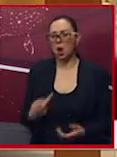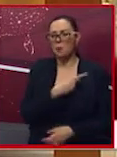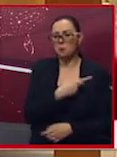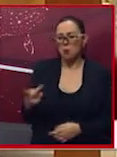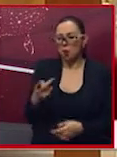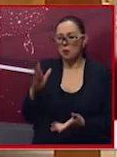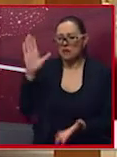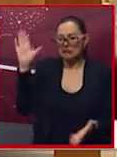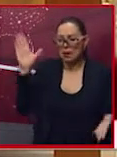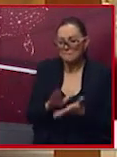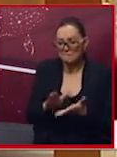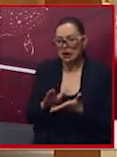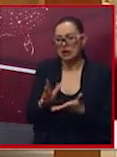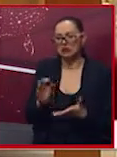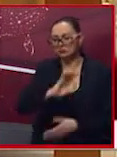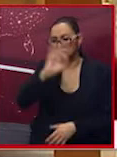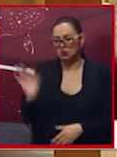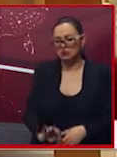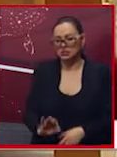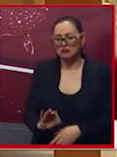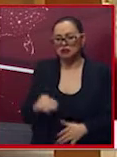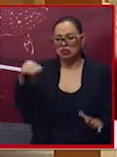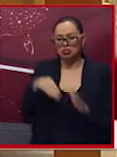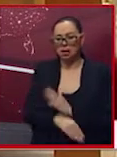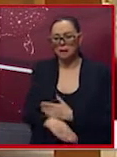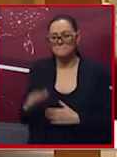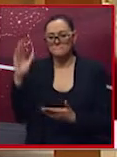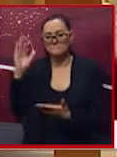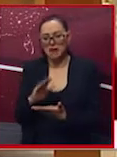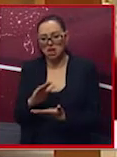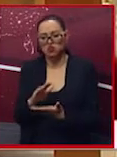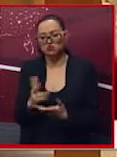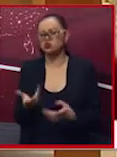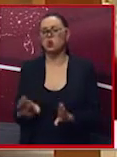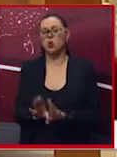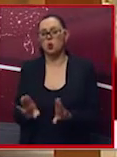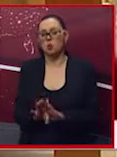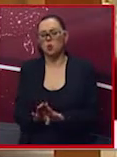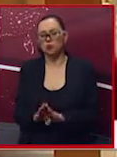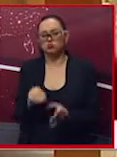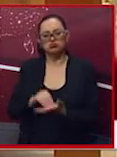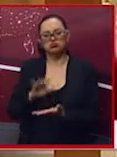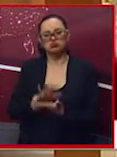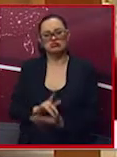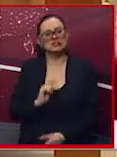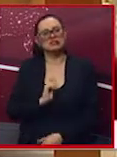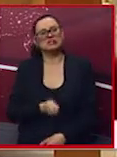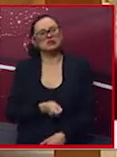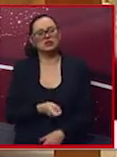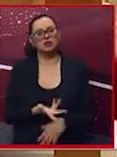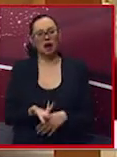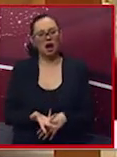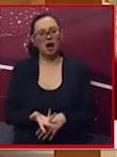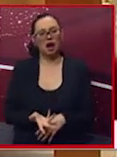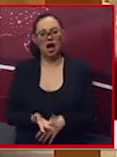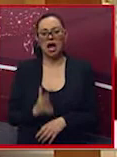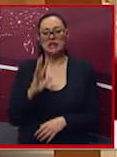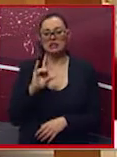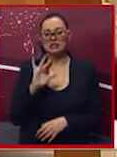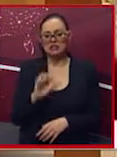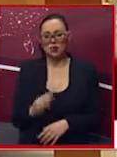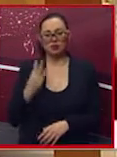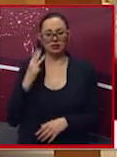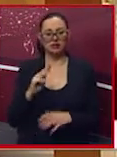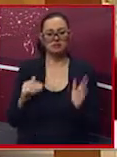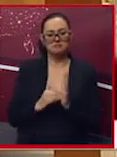pobreza y de carencia social desde que se tiene el registro, si existen